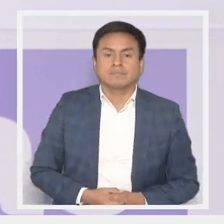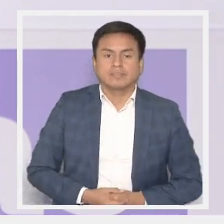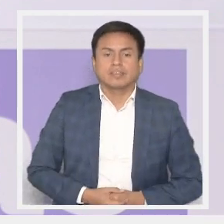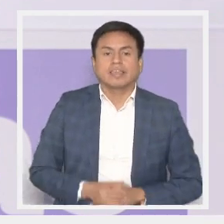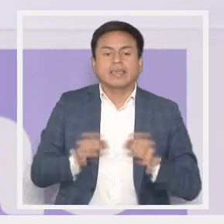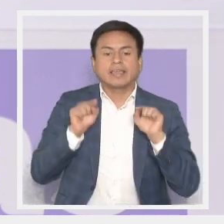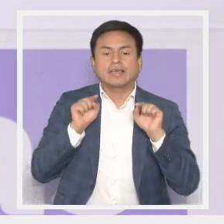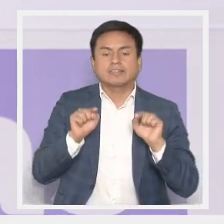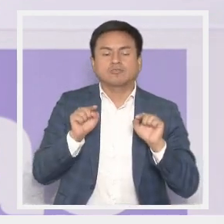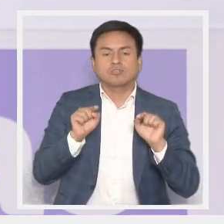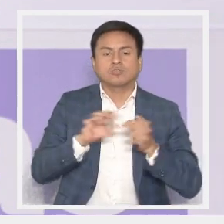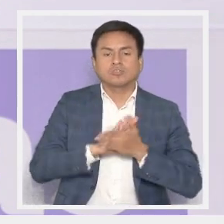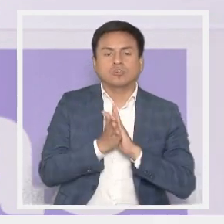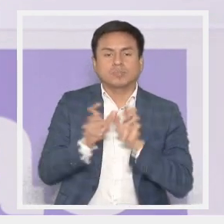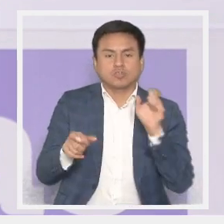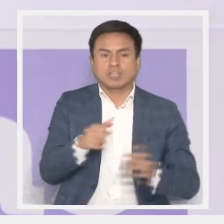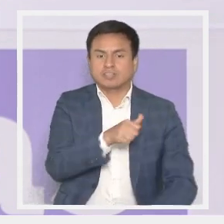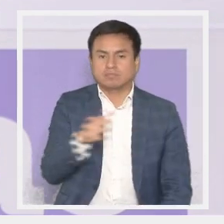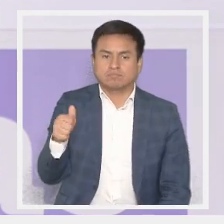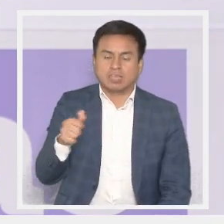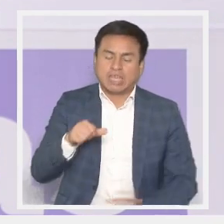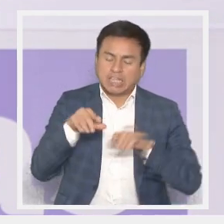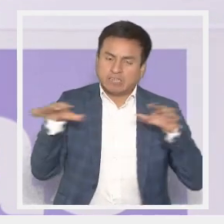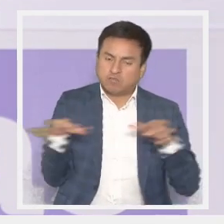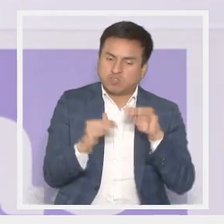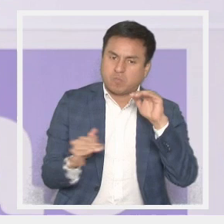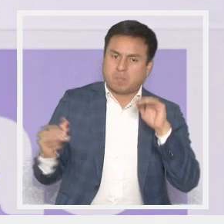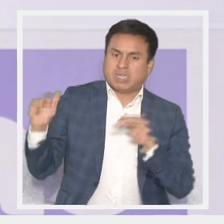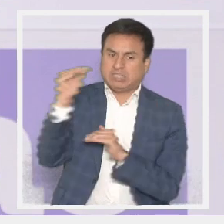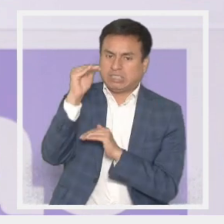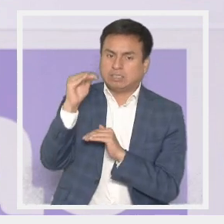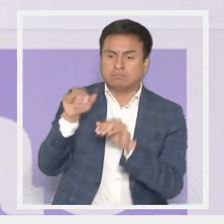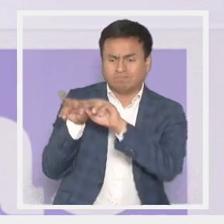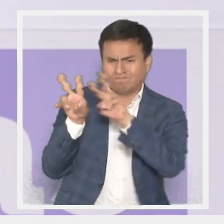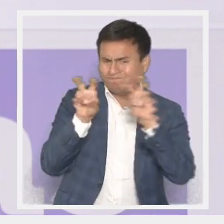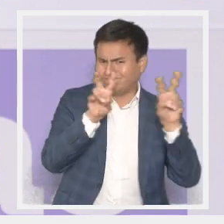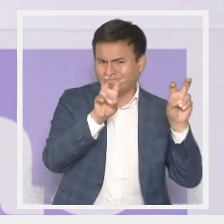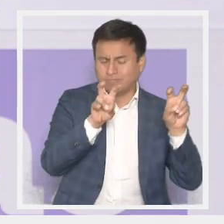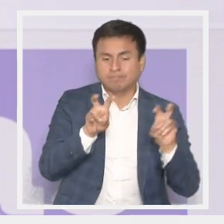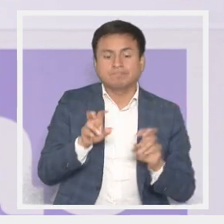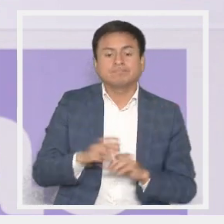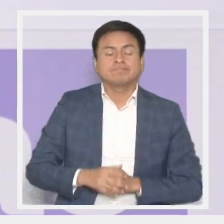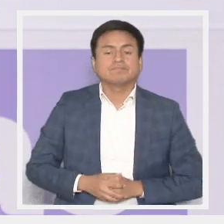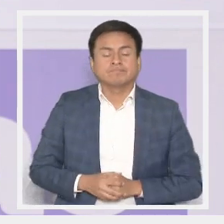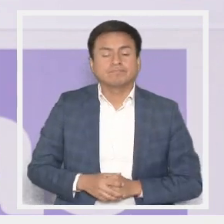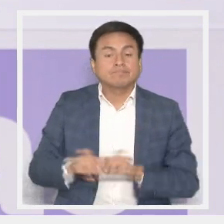En esto todos tienen que hacer un esfuerzo mayor en todos los ámbitos,